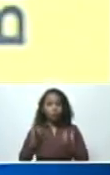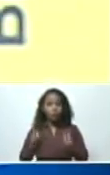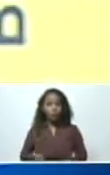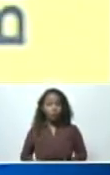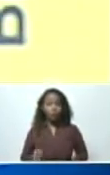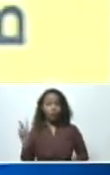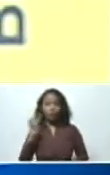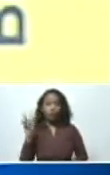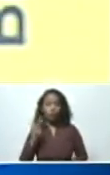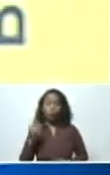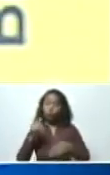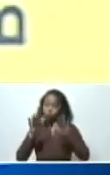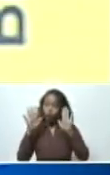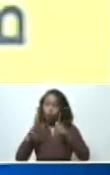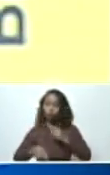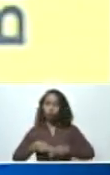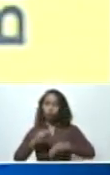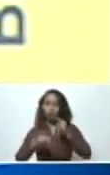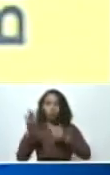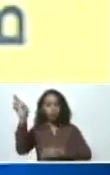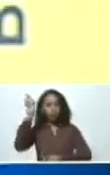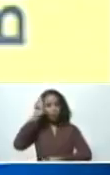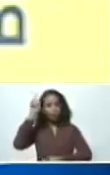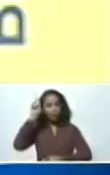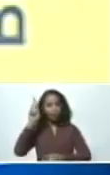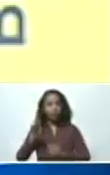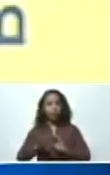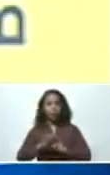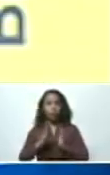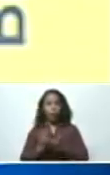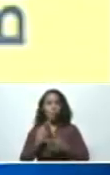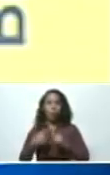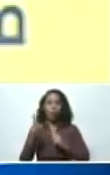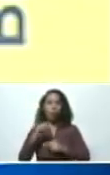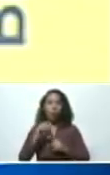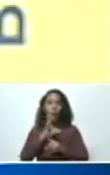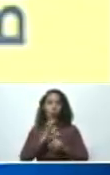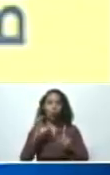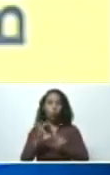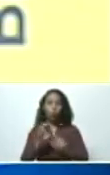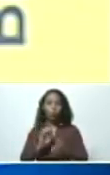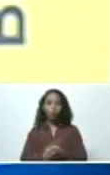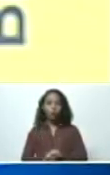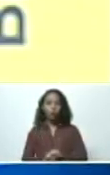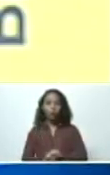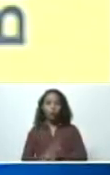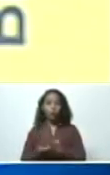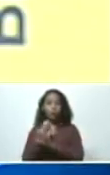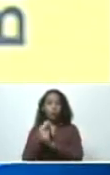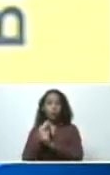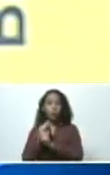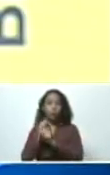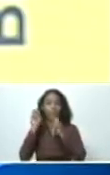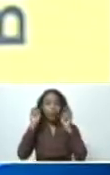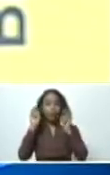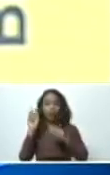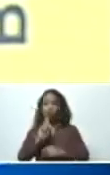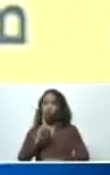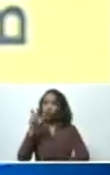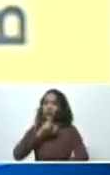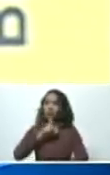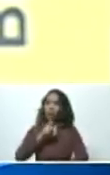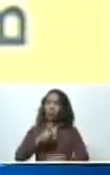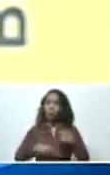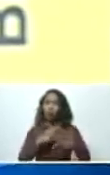venezolana, que por supuesto está construido por razones geográficas, pero también culturales, es muy dependiente de productos que no necesariamente